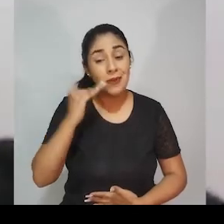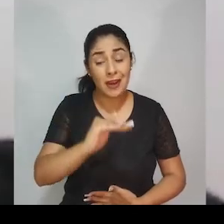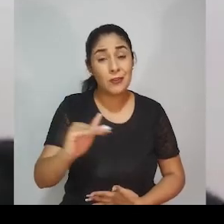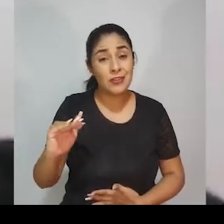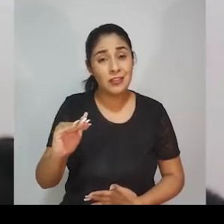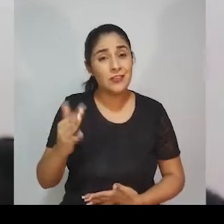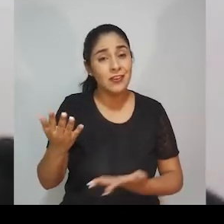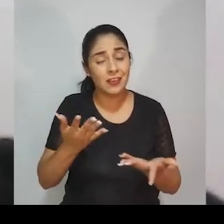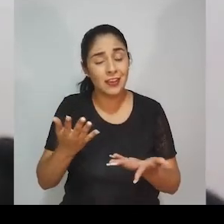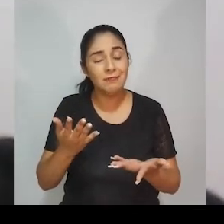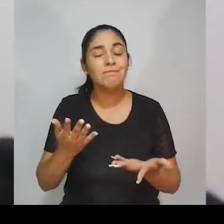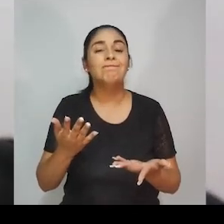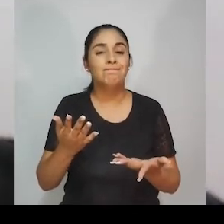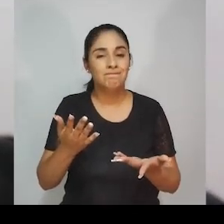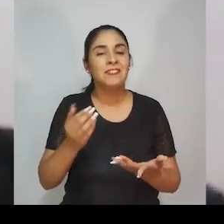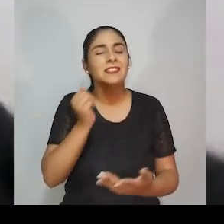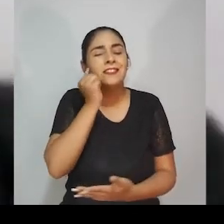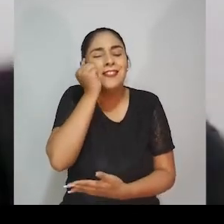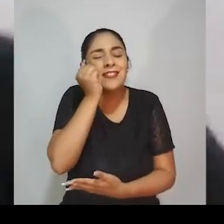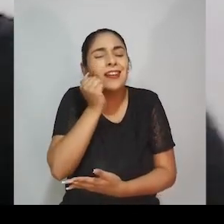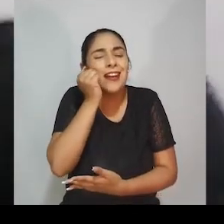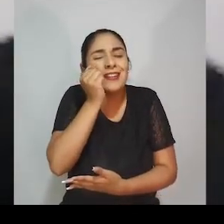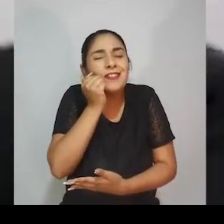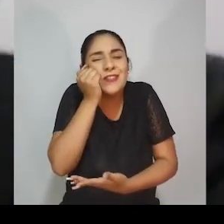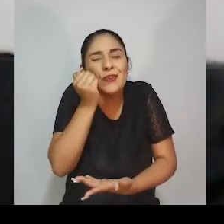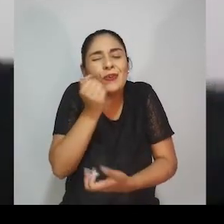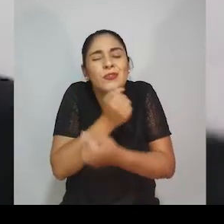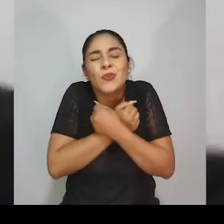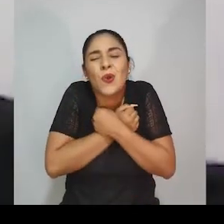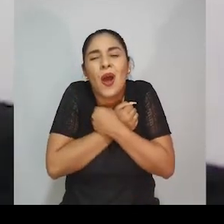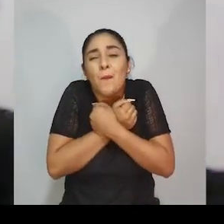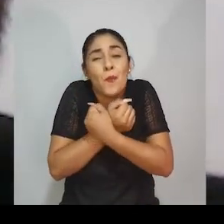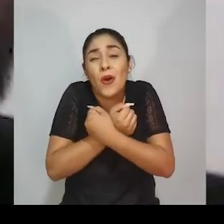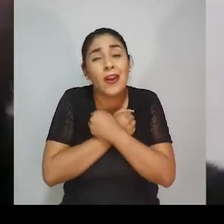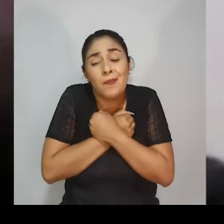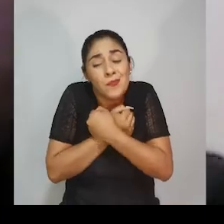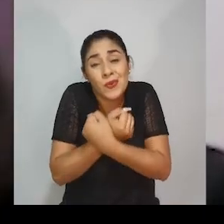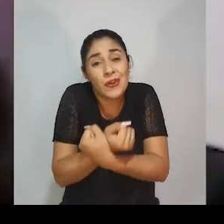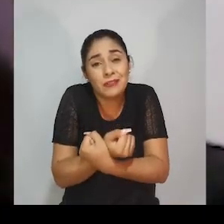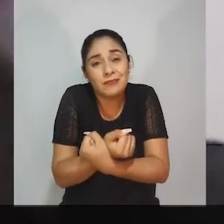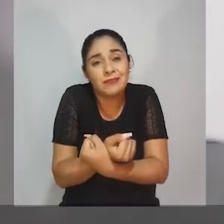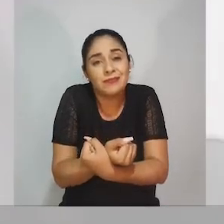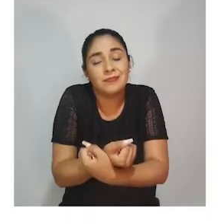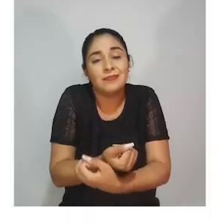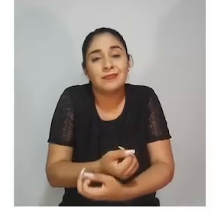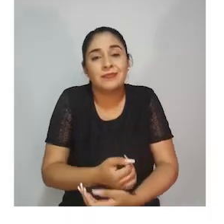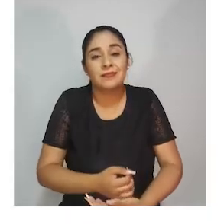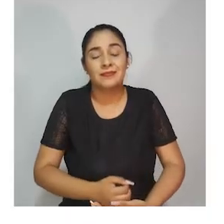para los niños es ser cariñoso, ¿no? Es el amor, entregar amor.